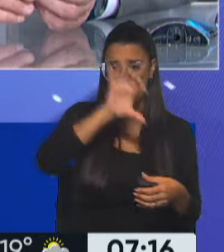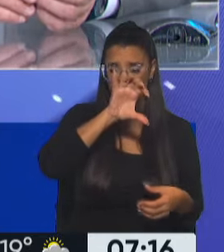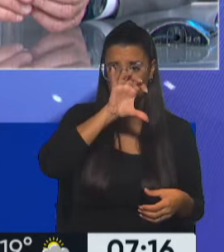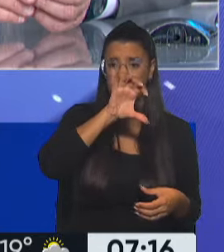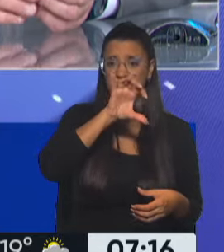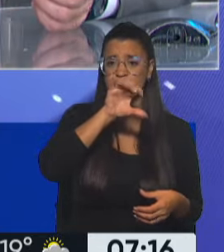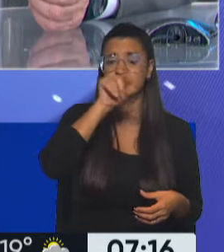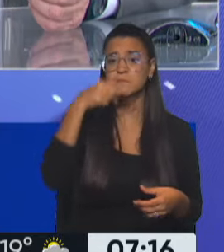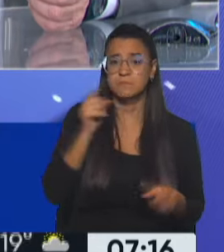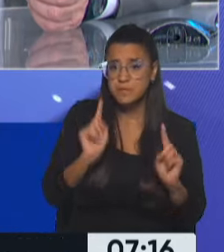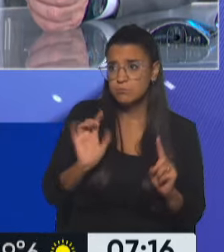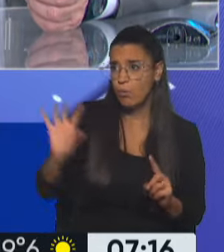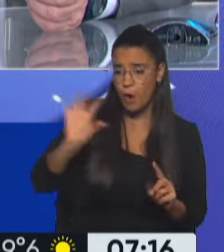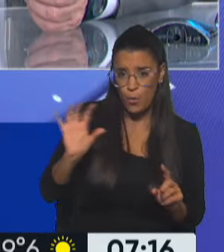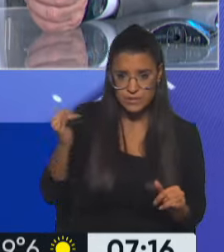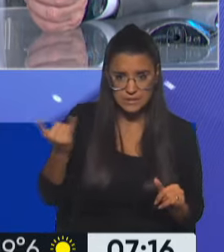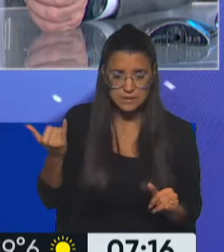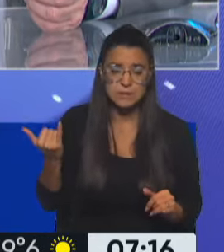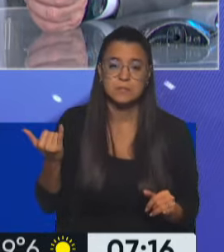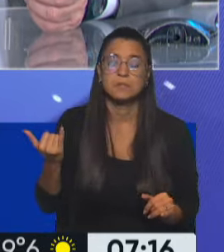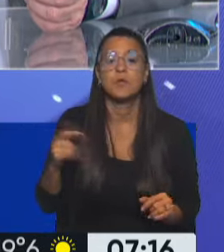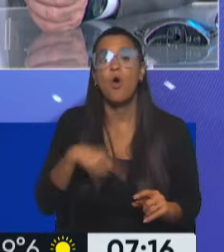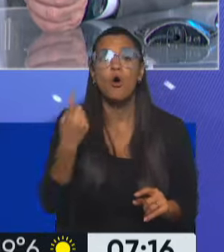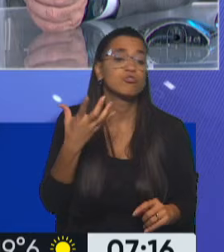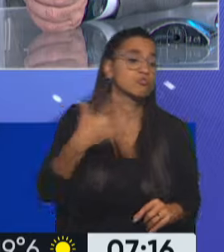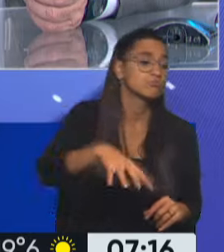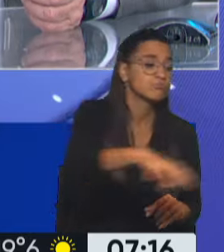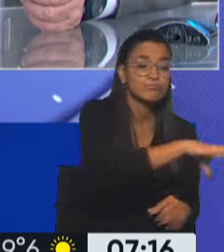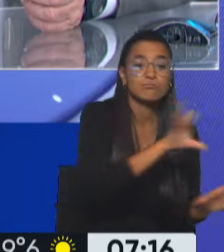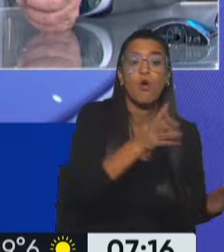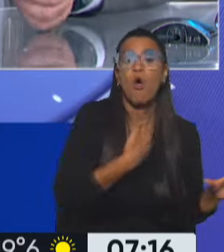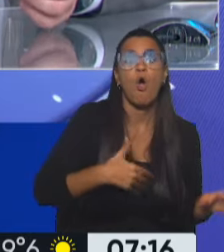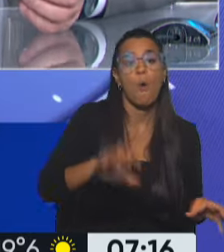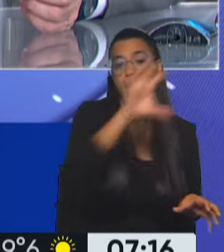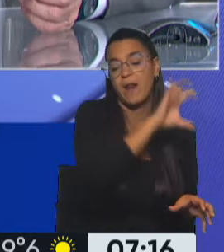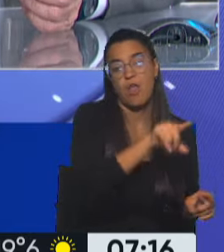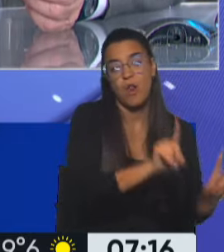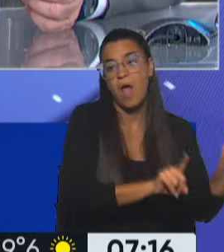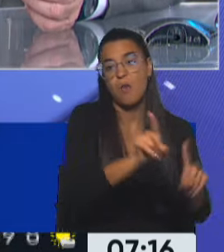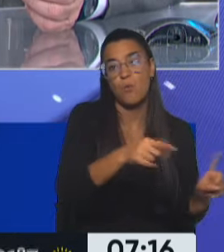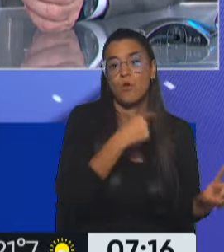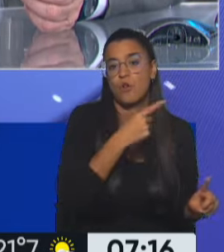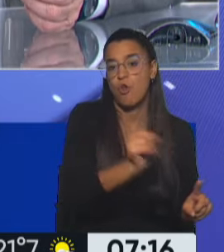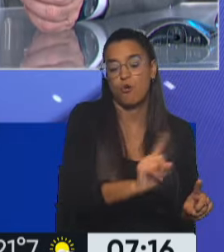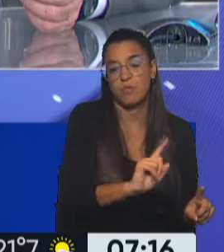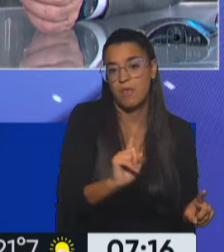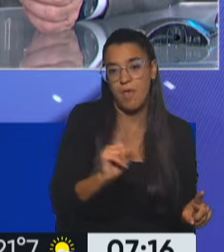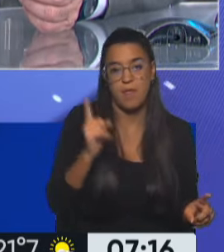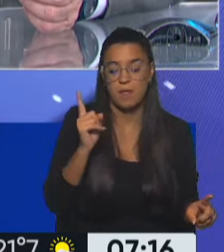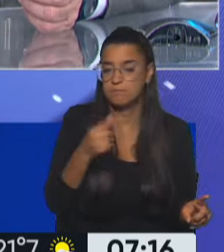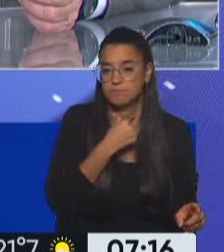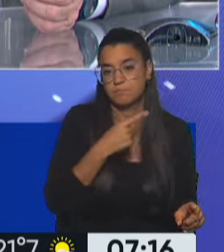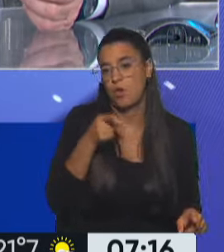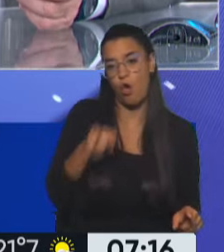eh provinciales se entienden que hay otros sectores u otros este gobernadores que directamente lce y llanamente se van a poner en